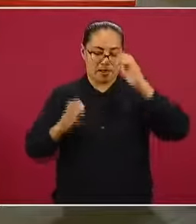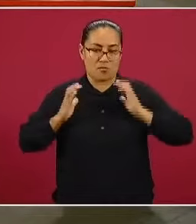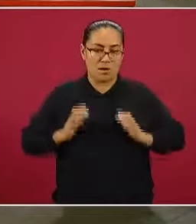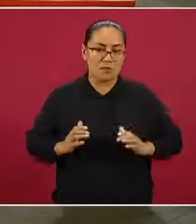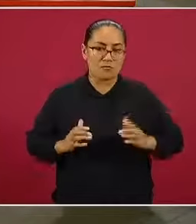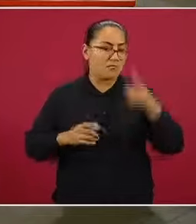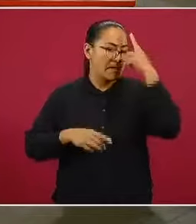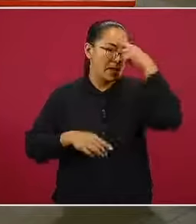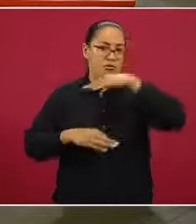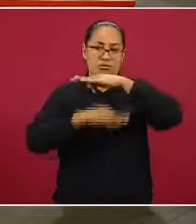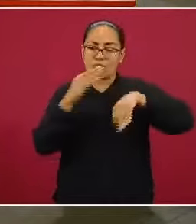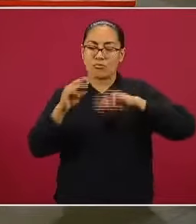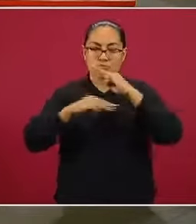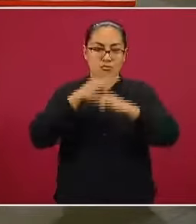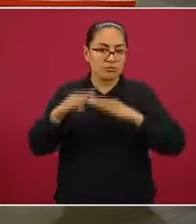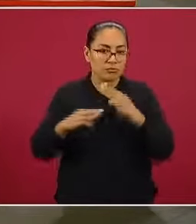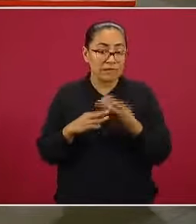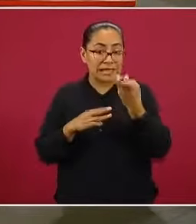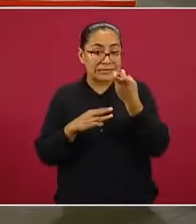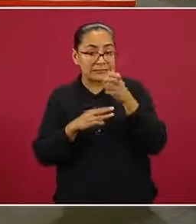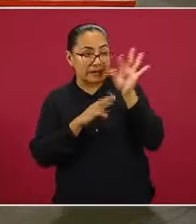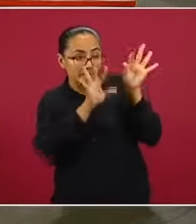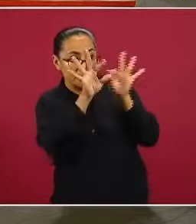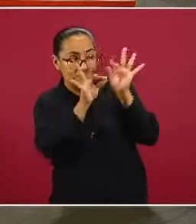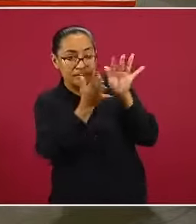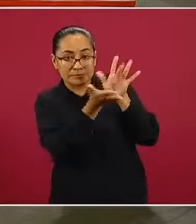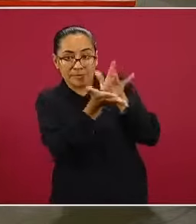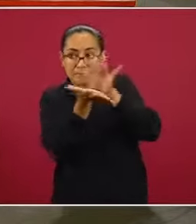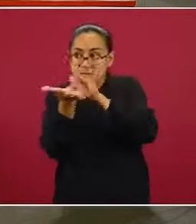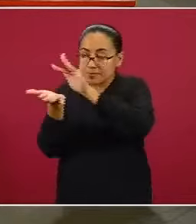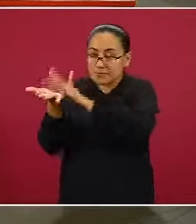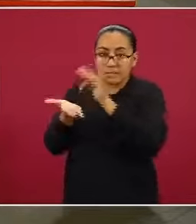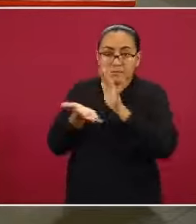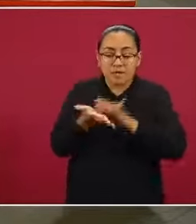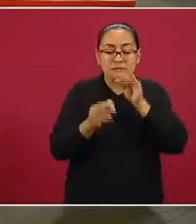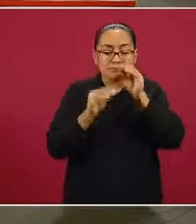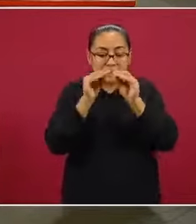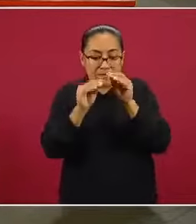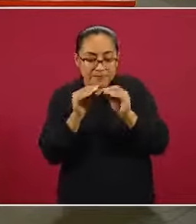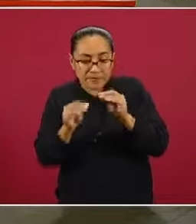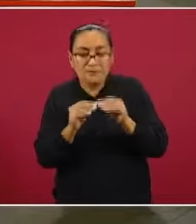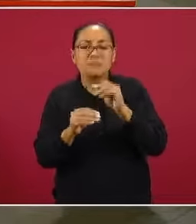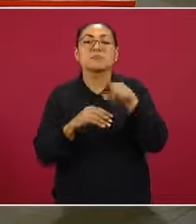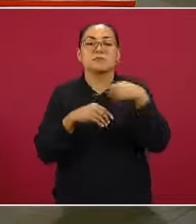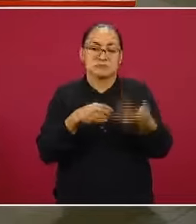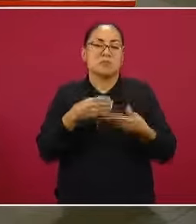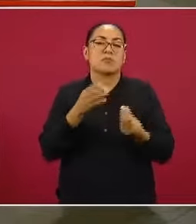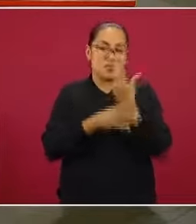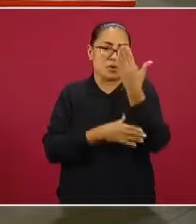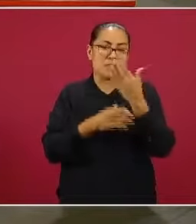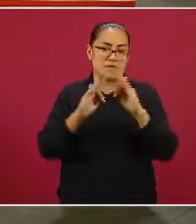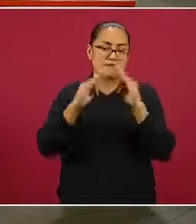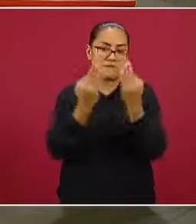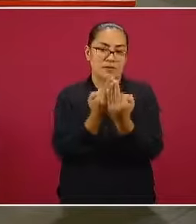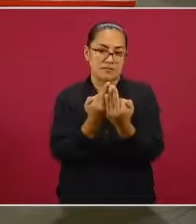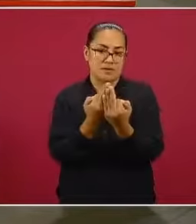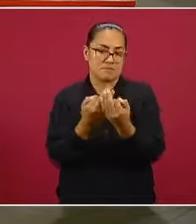tomando y muchos otros elementos, los grupos técnicos y expertos, para producir estas nuevas guías y nuevas formas